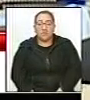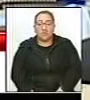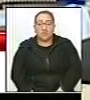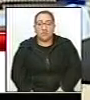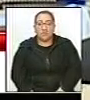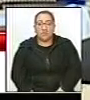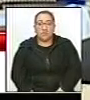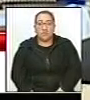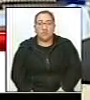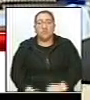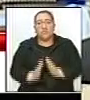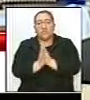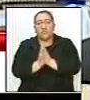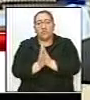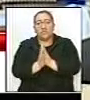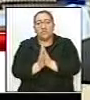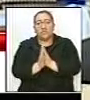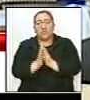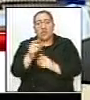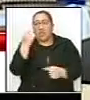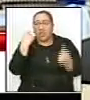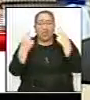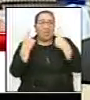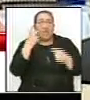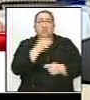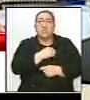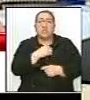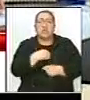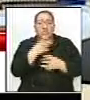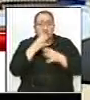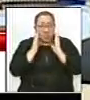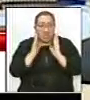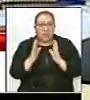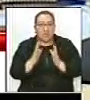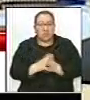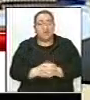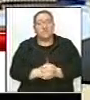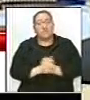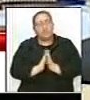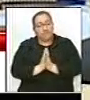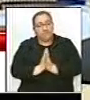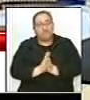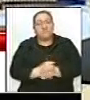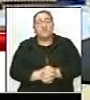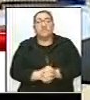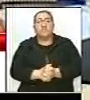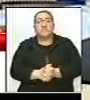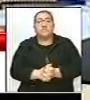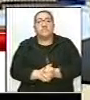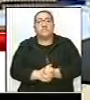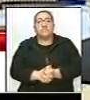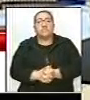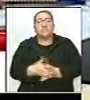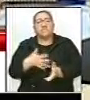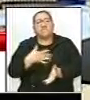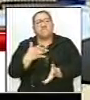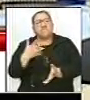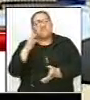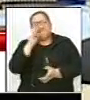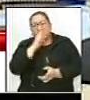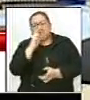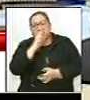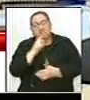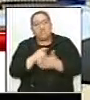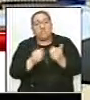le pediría que no distraigan al ministro particularmente. Mire, llama la atención de que en cuanto a la